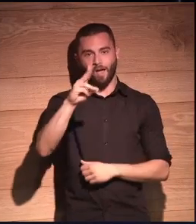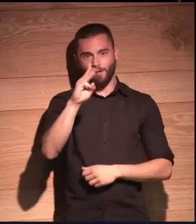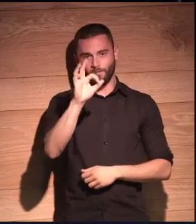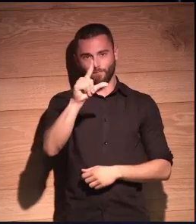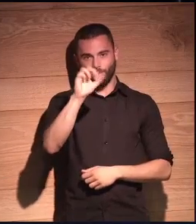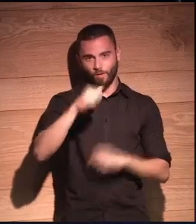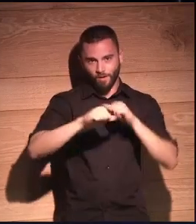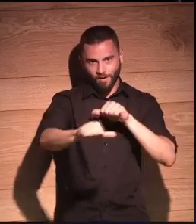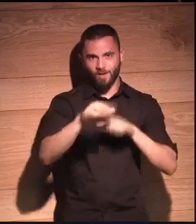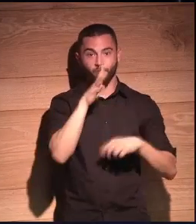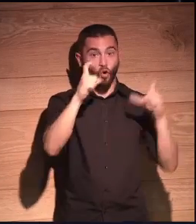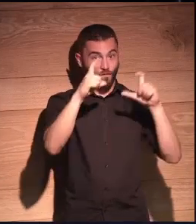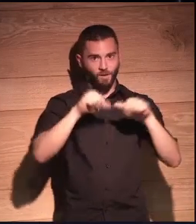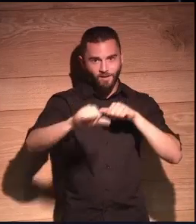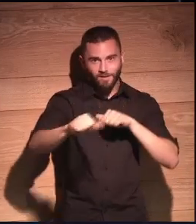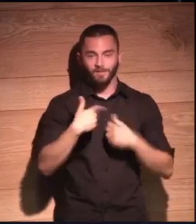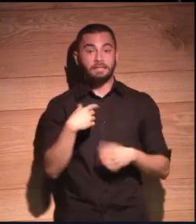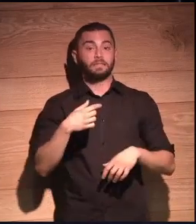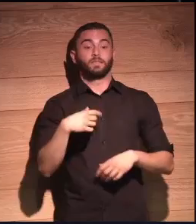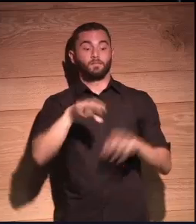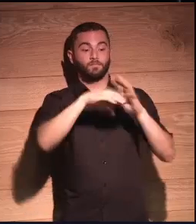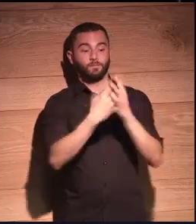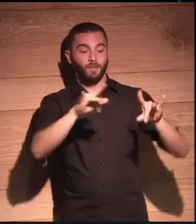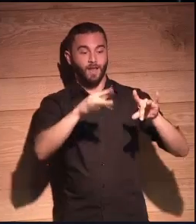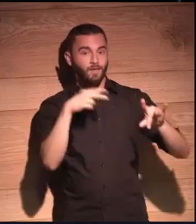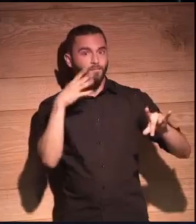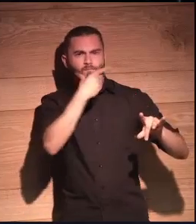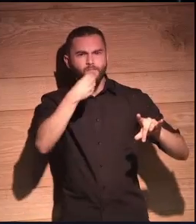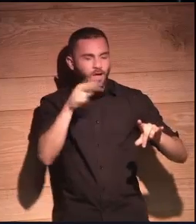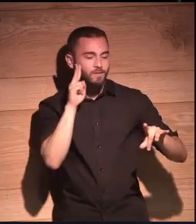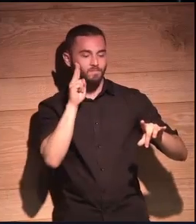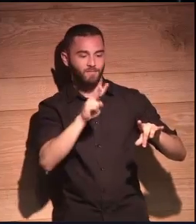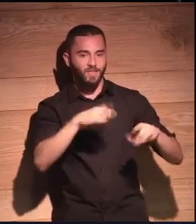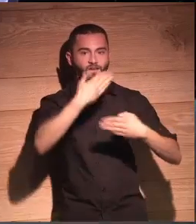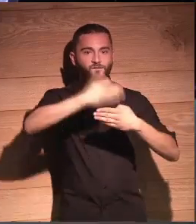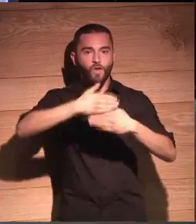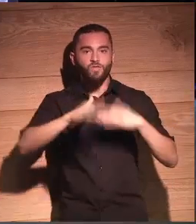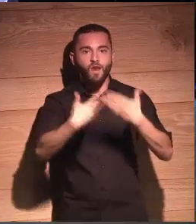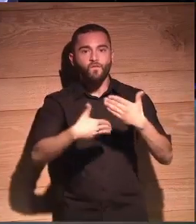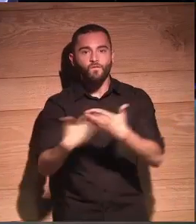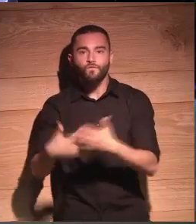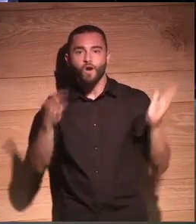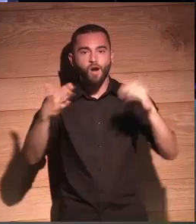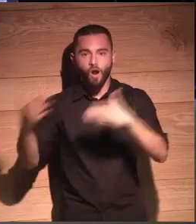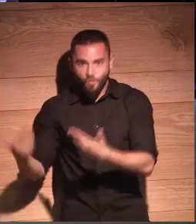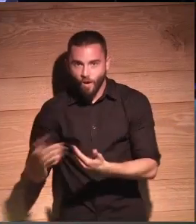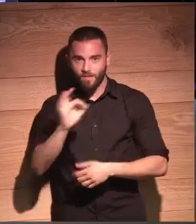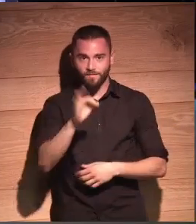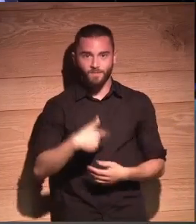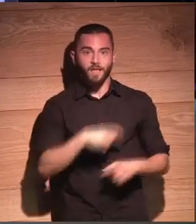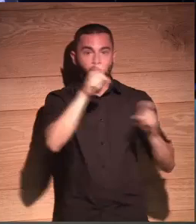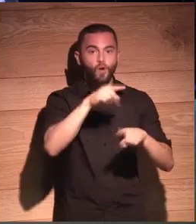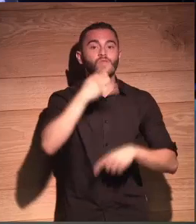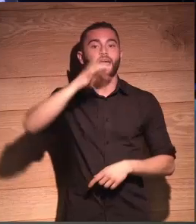raíz de la foto, donde se ve la belleza de nuestro planeta, donde no hay fronteras desde fuera, ¿no? Uh-huh. Bueno, pues a ver, ¿quién